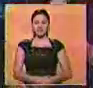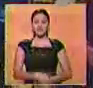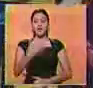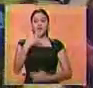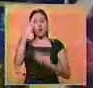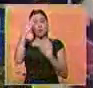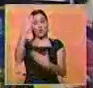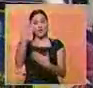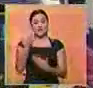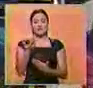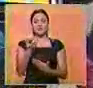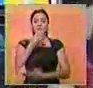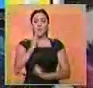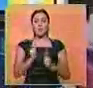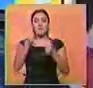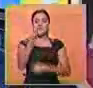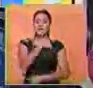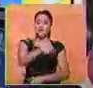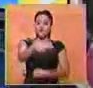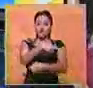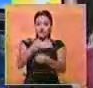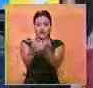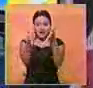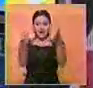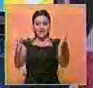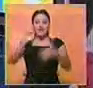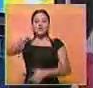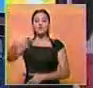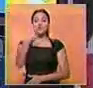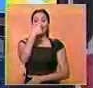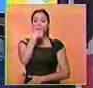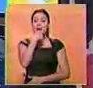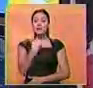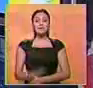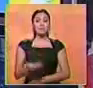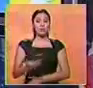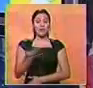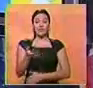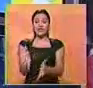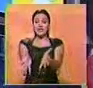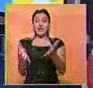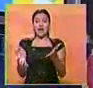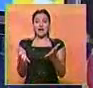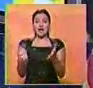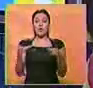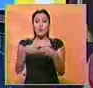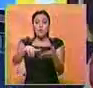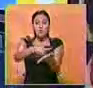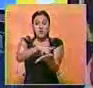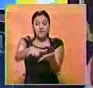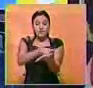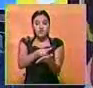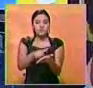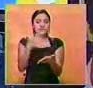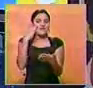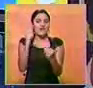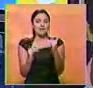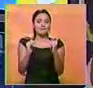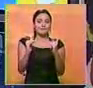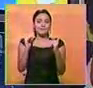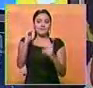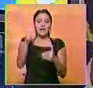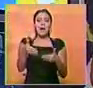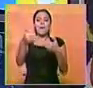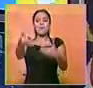Hola amigos, comenzamos los deportes con el béisbol de Grandes Ligas porque Johan Santana logró una importante victoria que mantiene a los Mets de Nueva York con claras opciones de avanzar a la